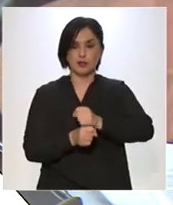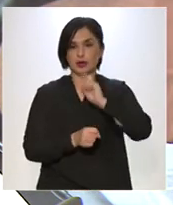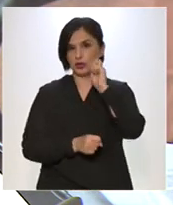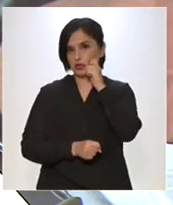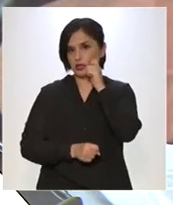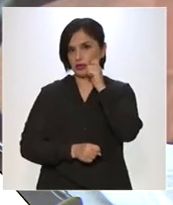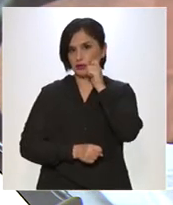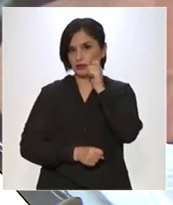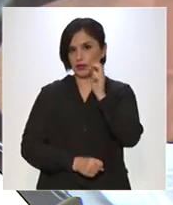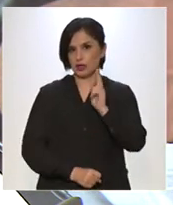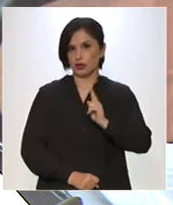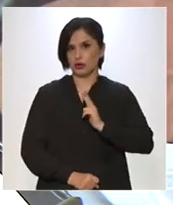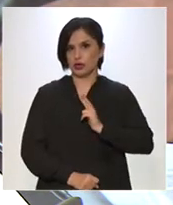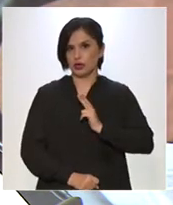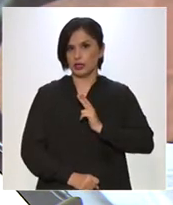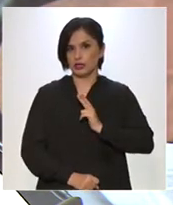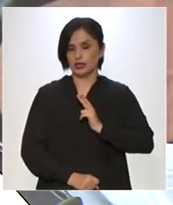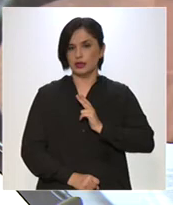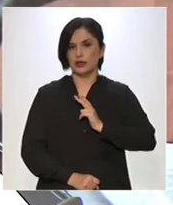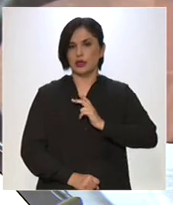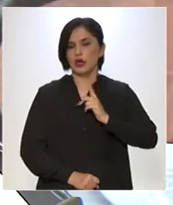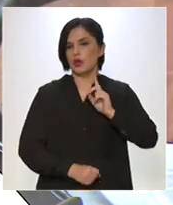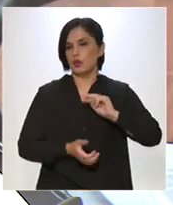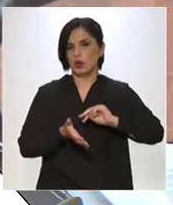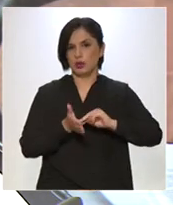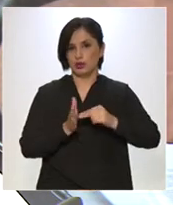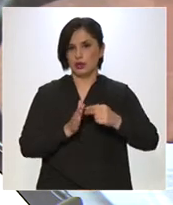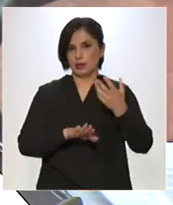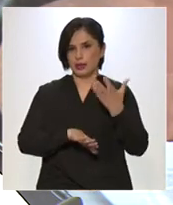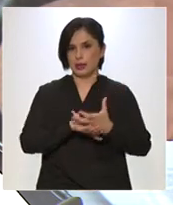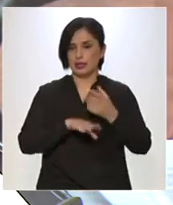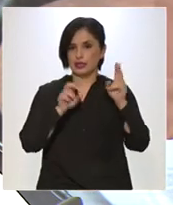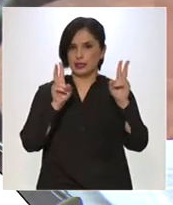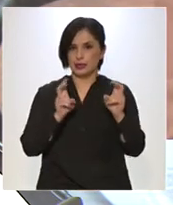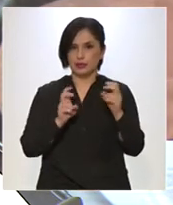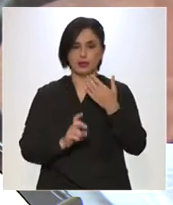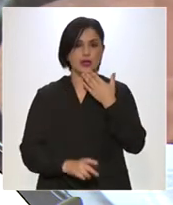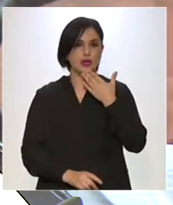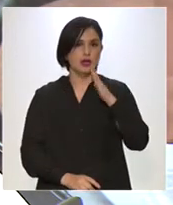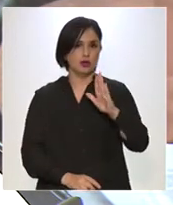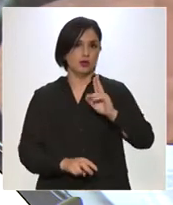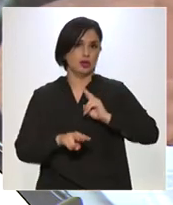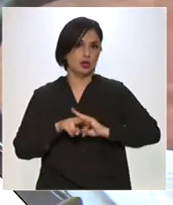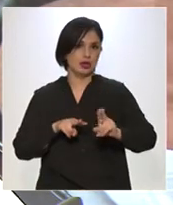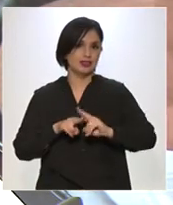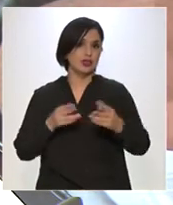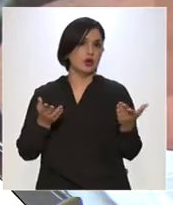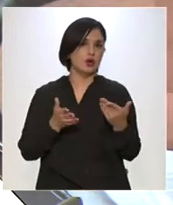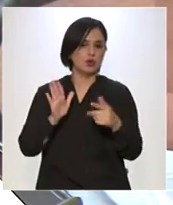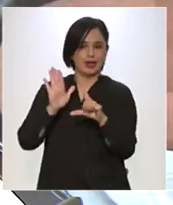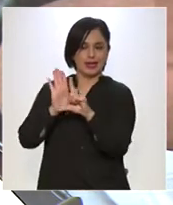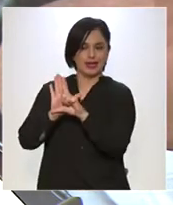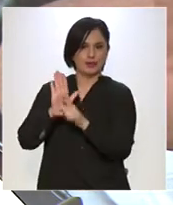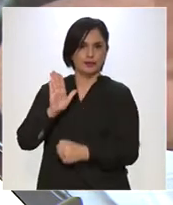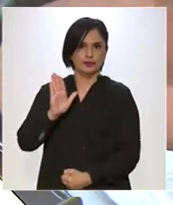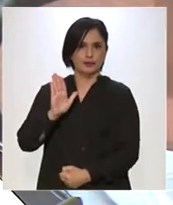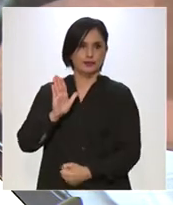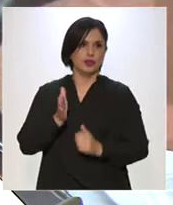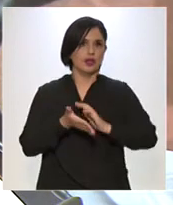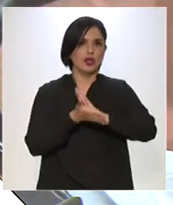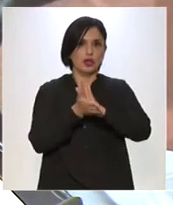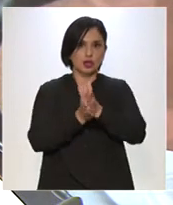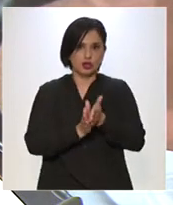cometido, dada la controversia que existe en la materia. Lo mejor es hacerlo mediante una ley. Por lo tanto, con todos